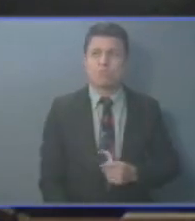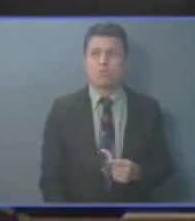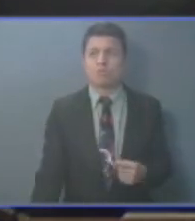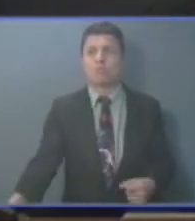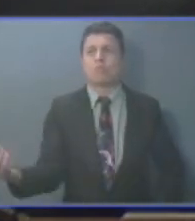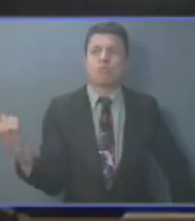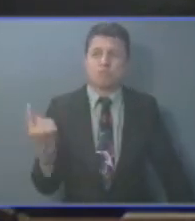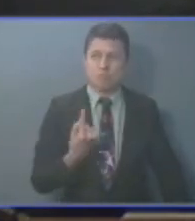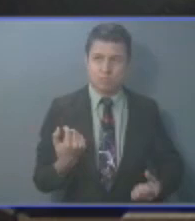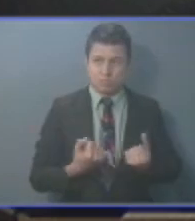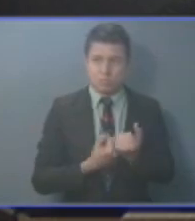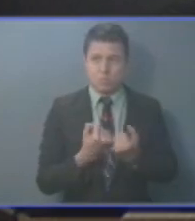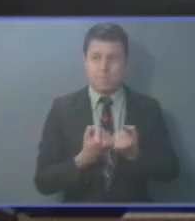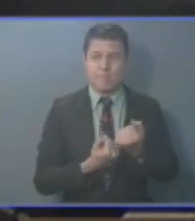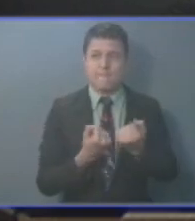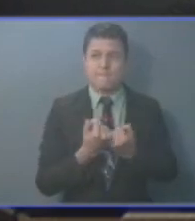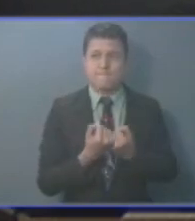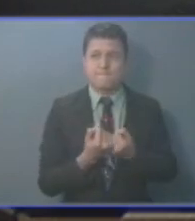personas beneficiadas.